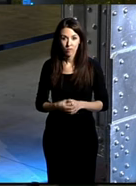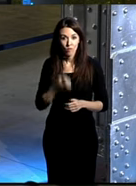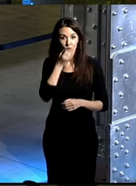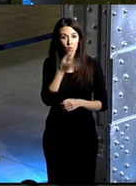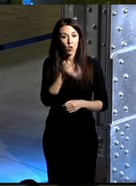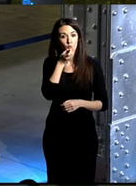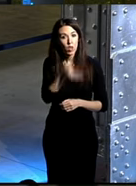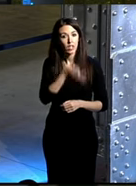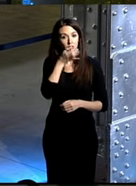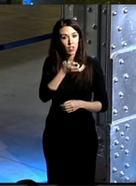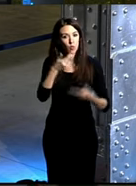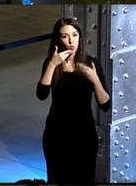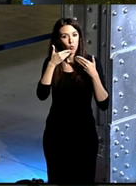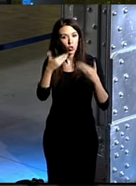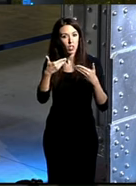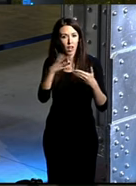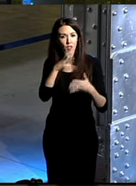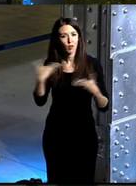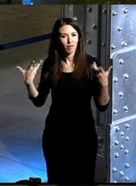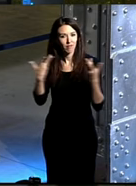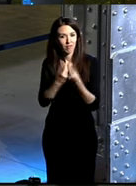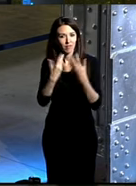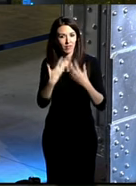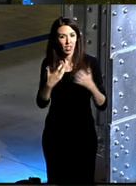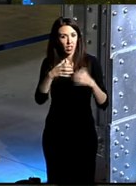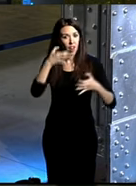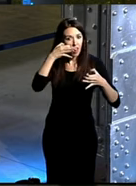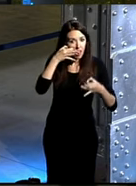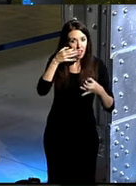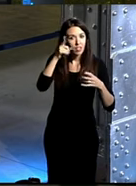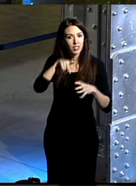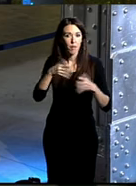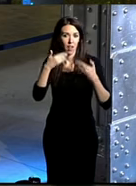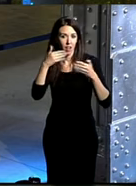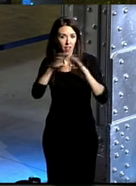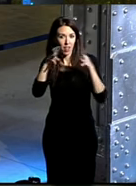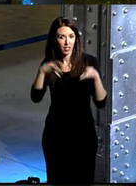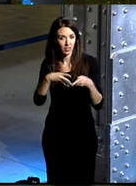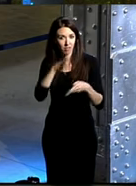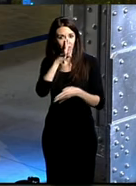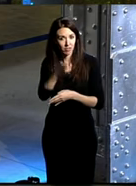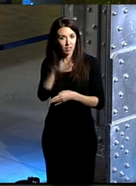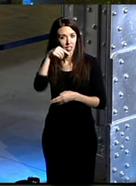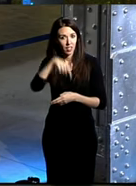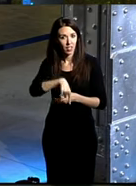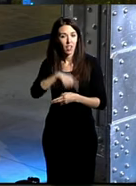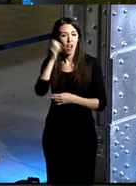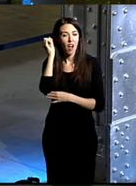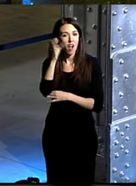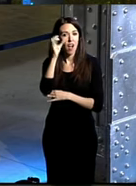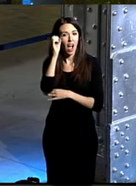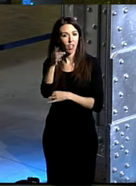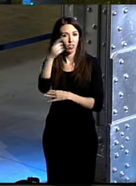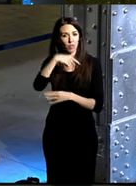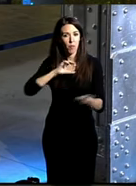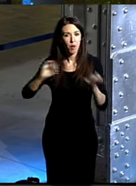Bueno, pues buenas tardes y muchas gracias por acompañarnos tanto presencialmente como a través de streaming en este acto que